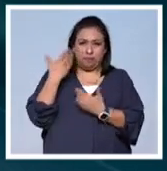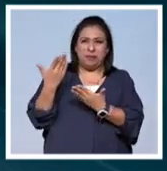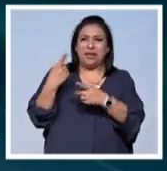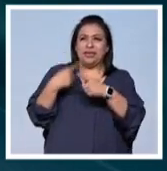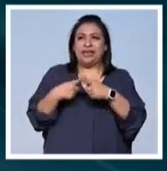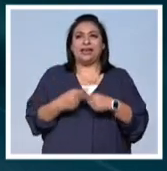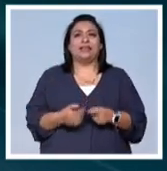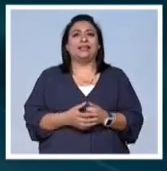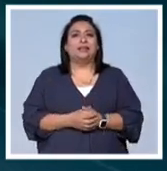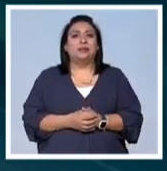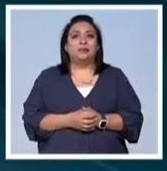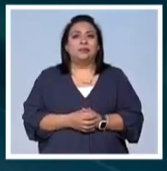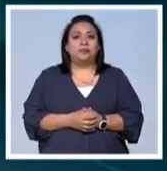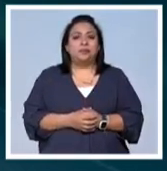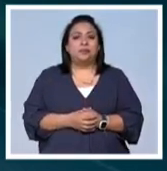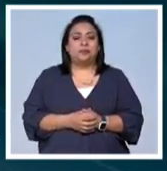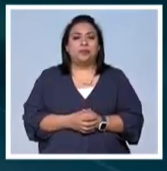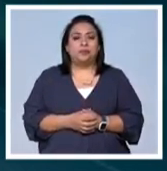de quién se trata